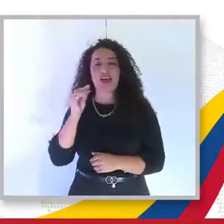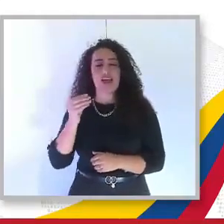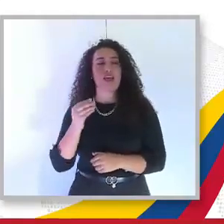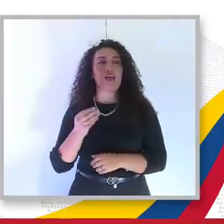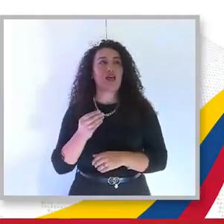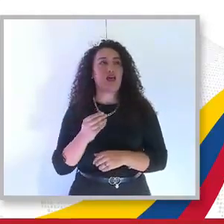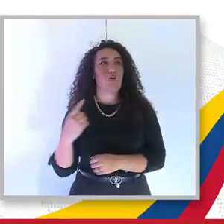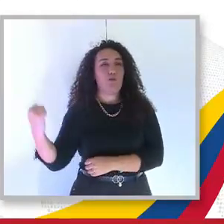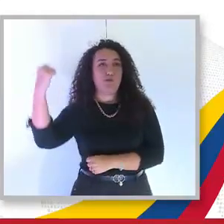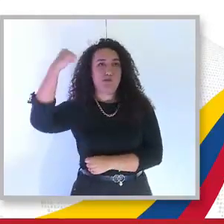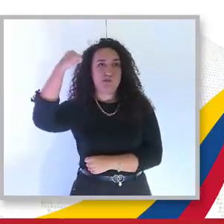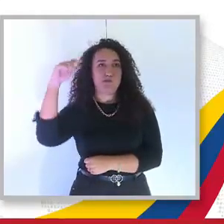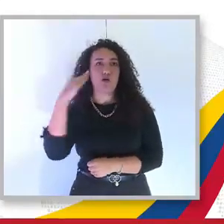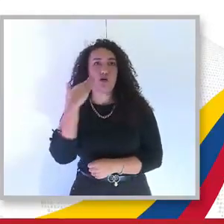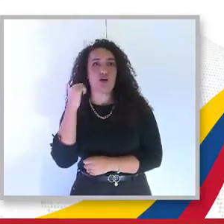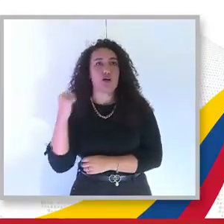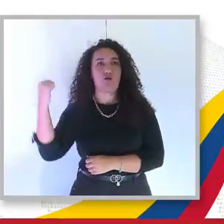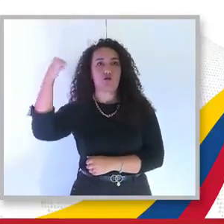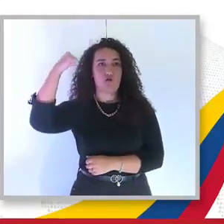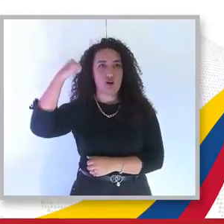nuevo.